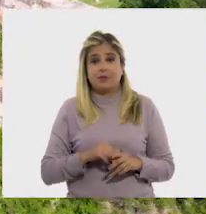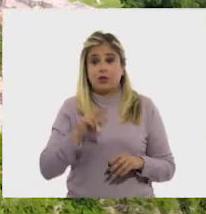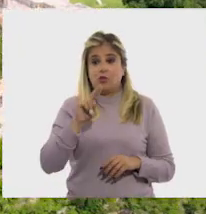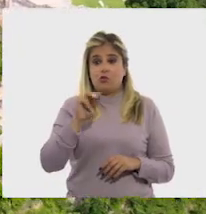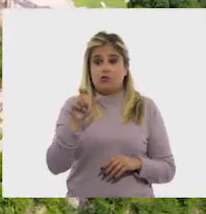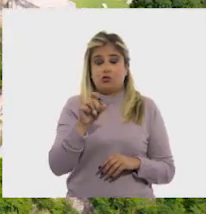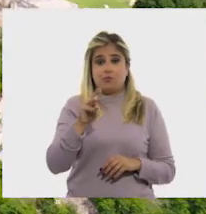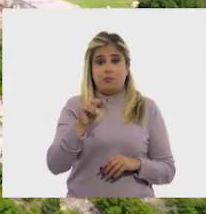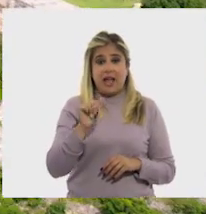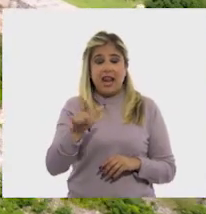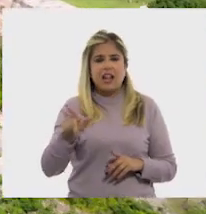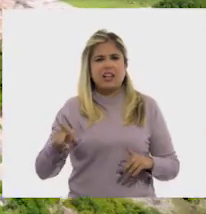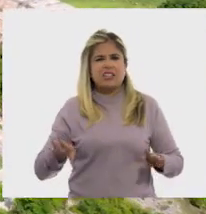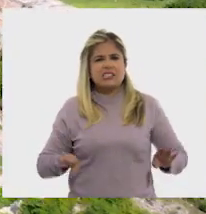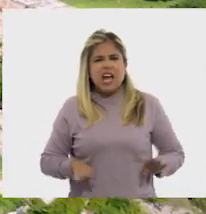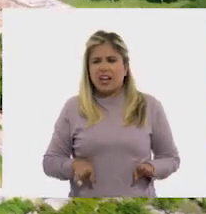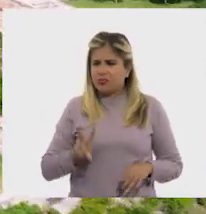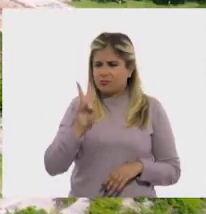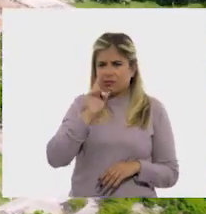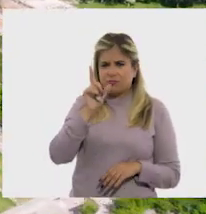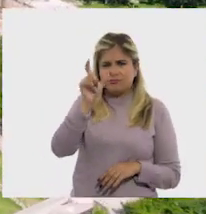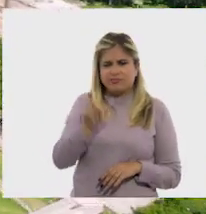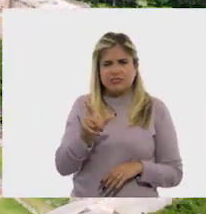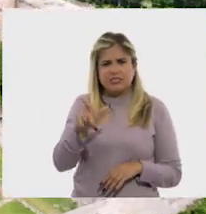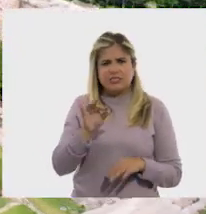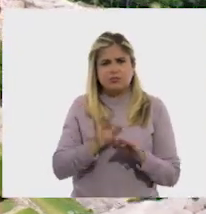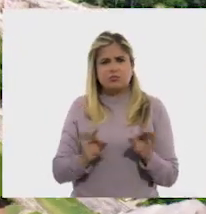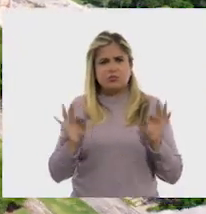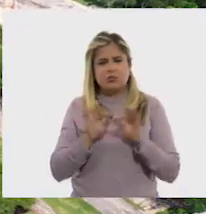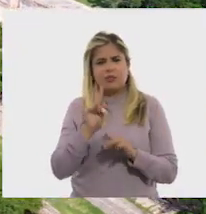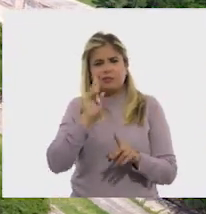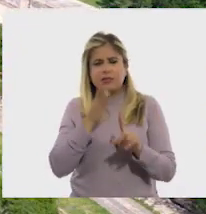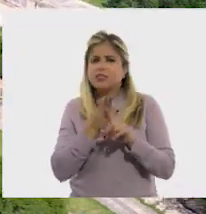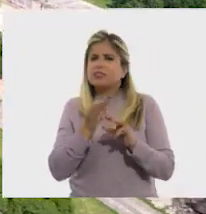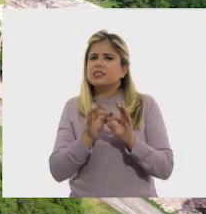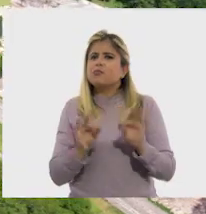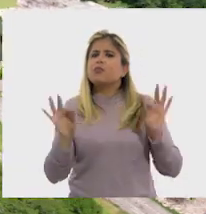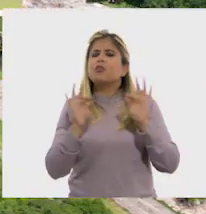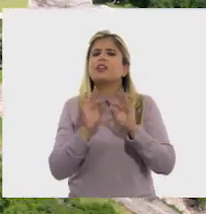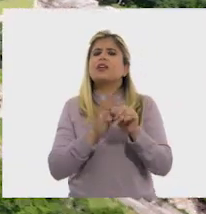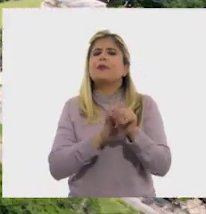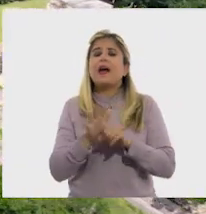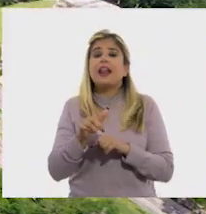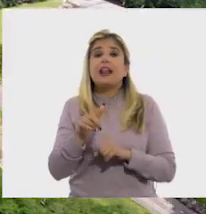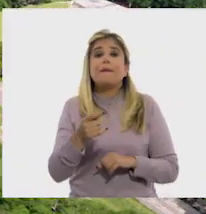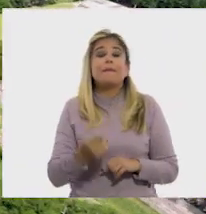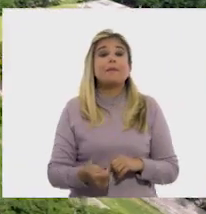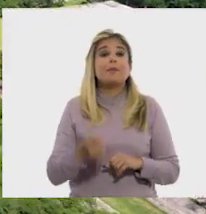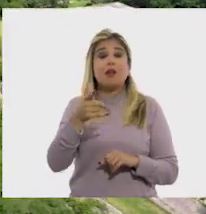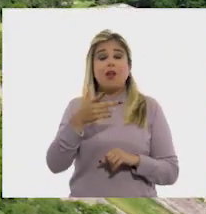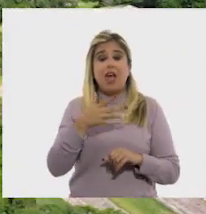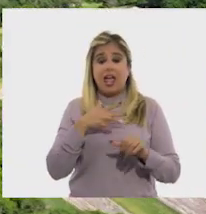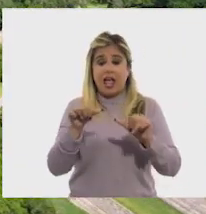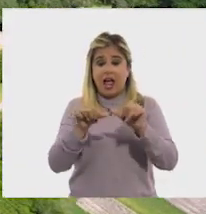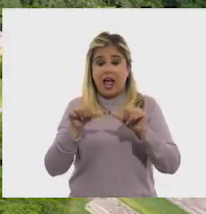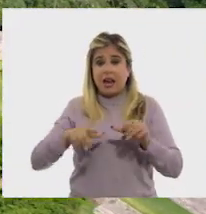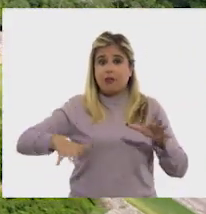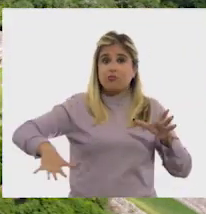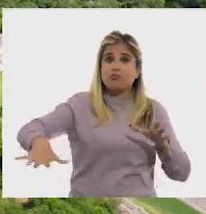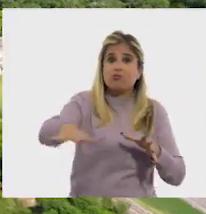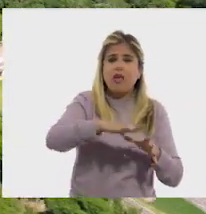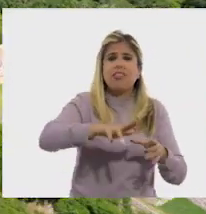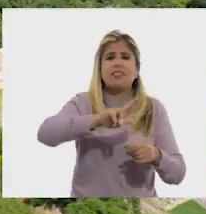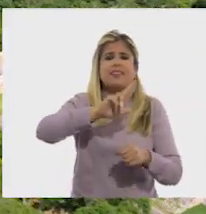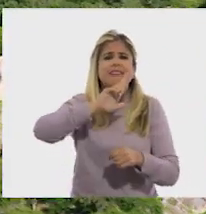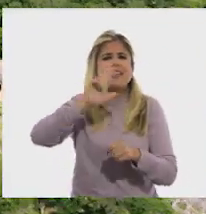Uxmal se caracteriza principalmente, primero, porque se encuentra en un área